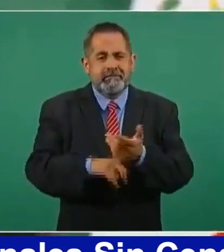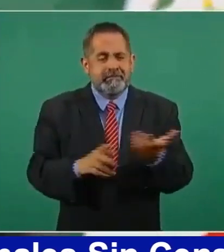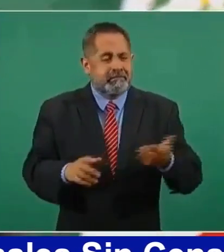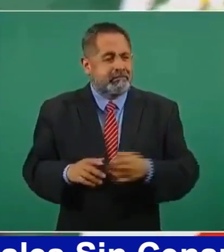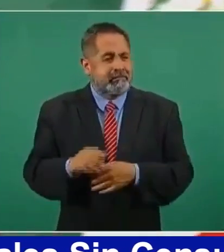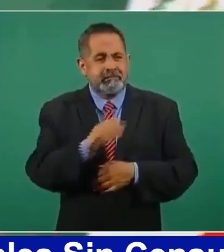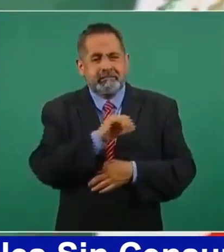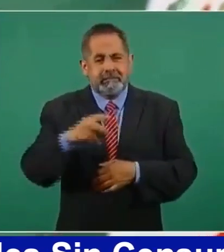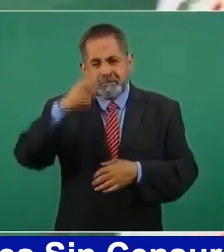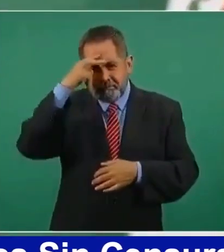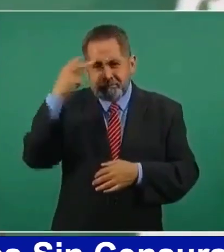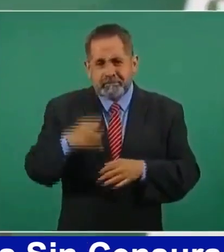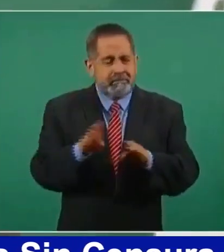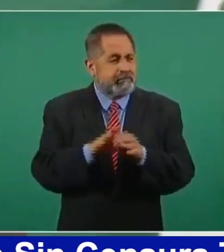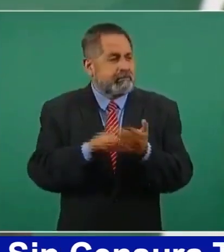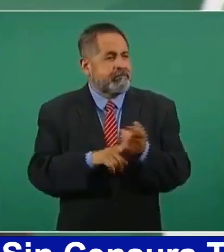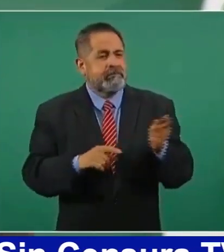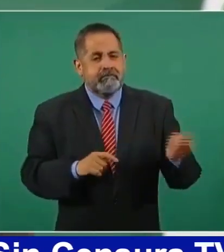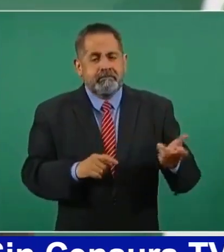los mexicanos,